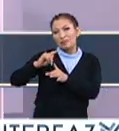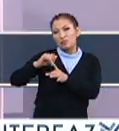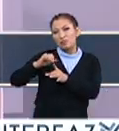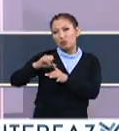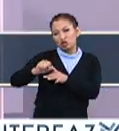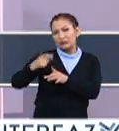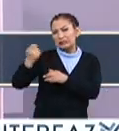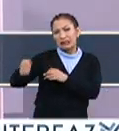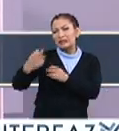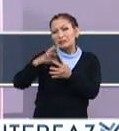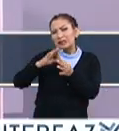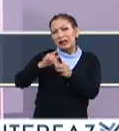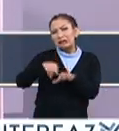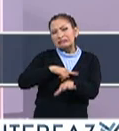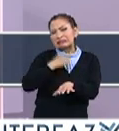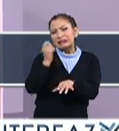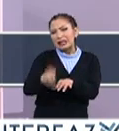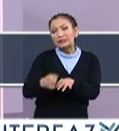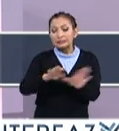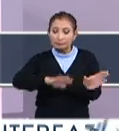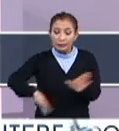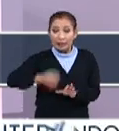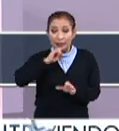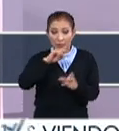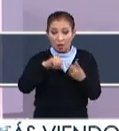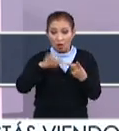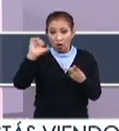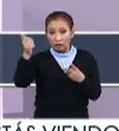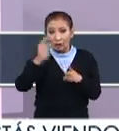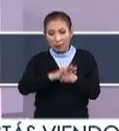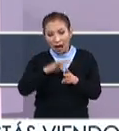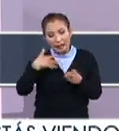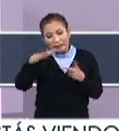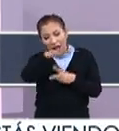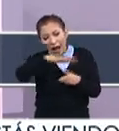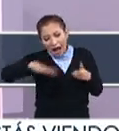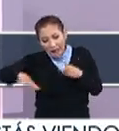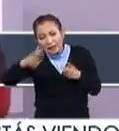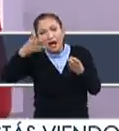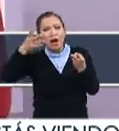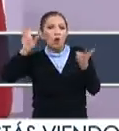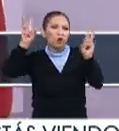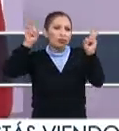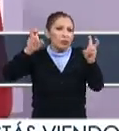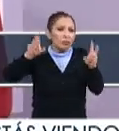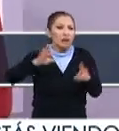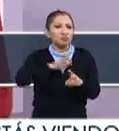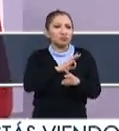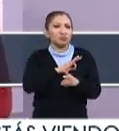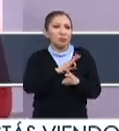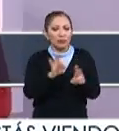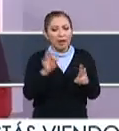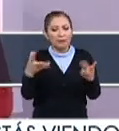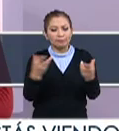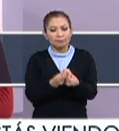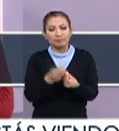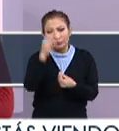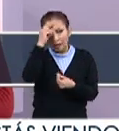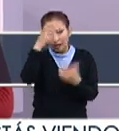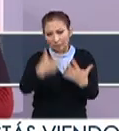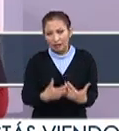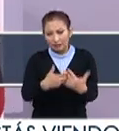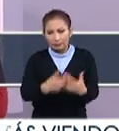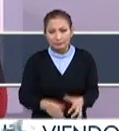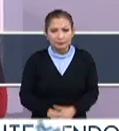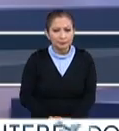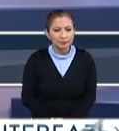un poco más de esto y también qué otras especialidades, disciplinas pues conjugan en la inteligencia